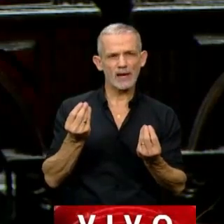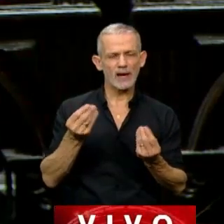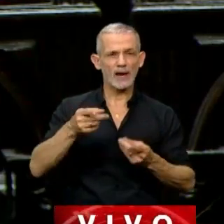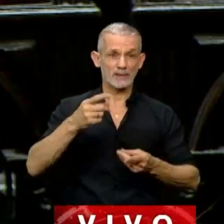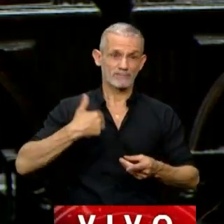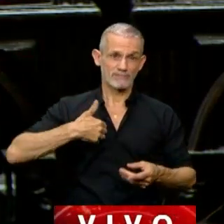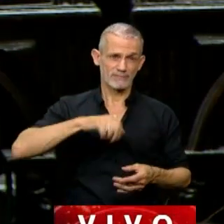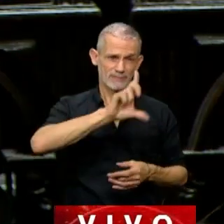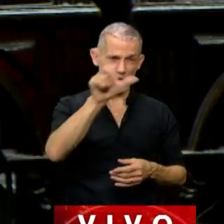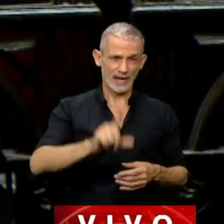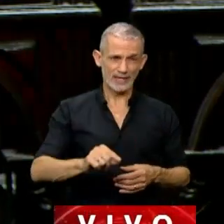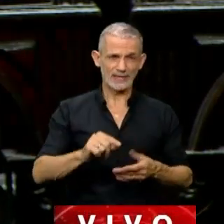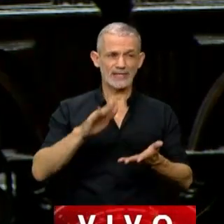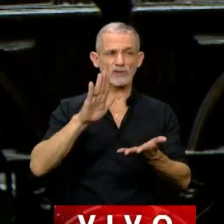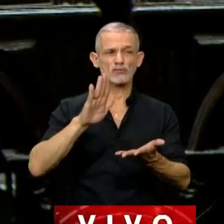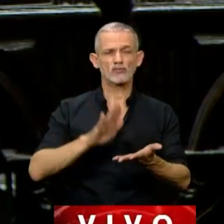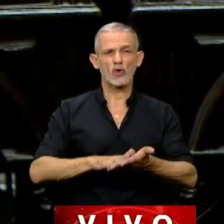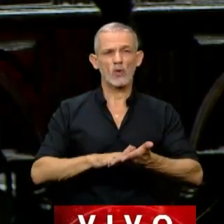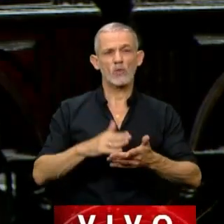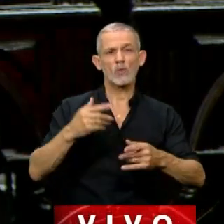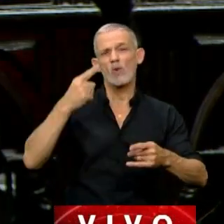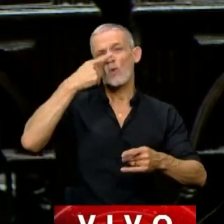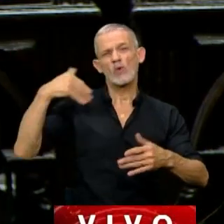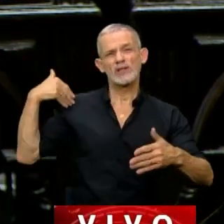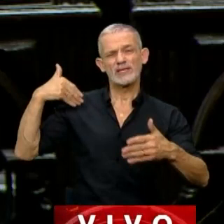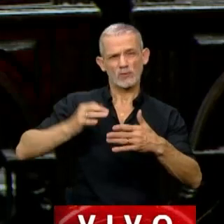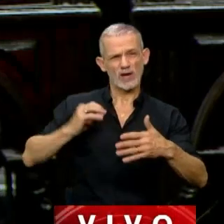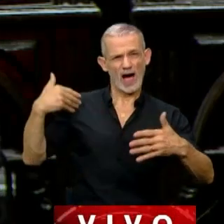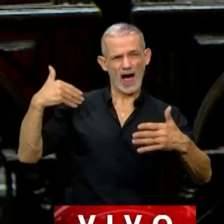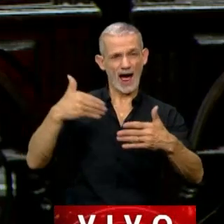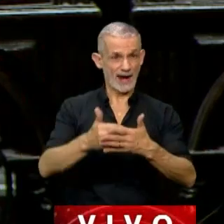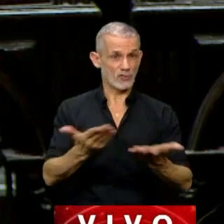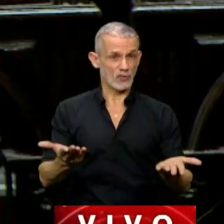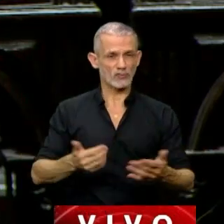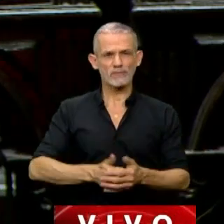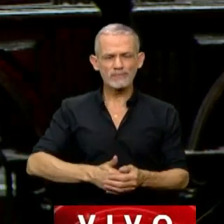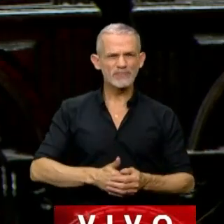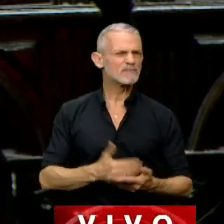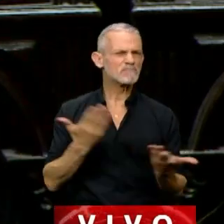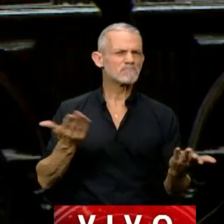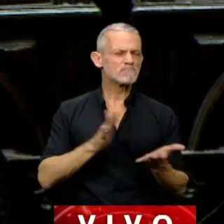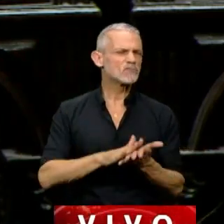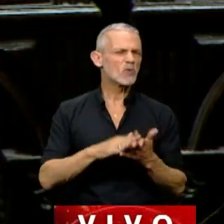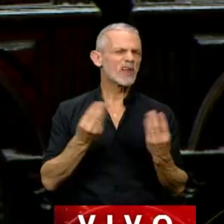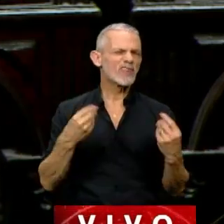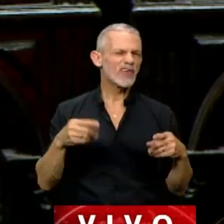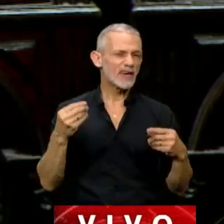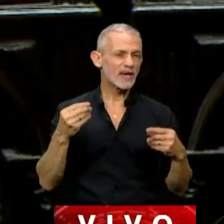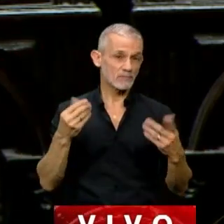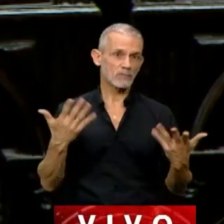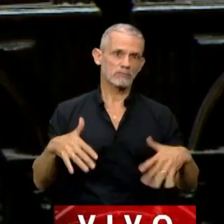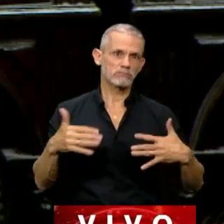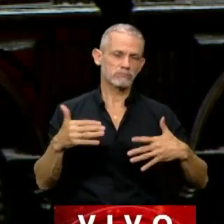en nuestro país sobre todo en los últimos años cuando digo esto me estoy refiriendo a las